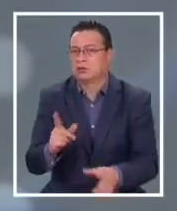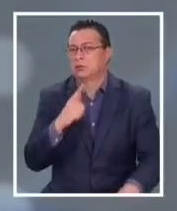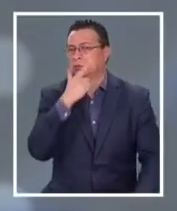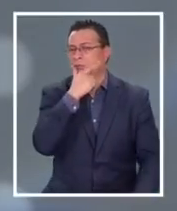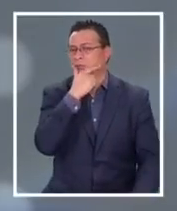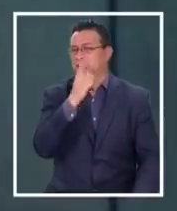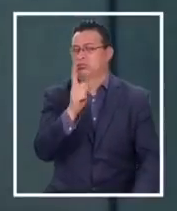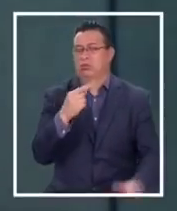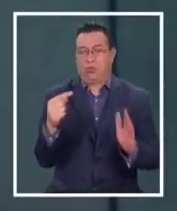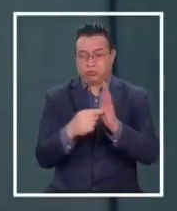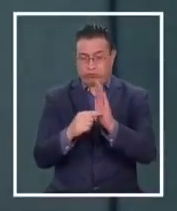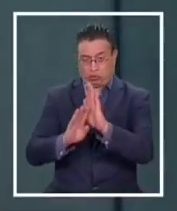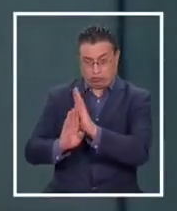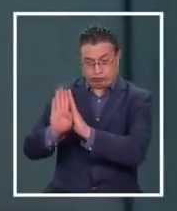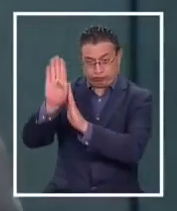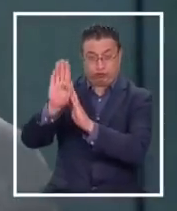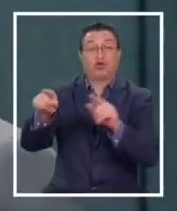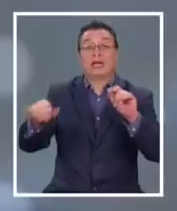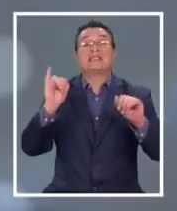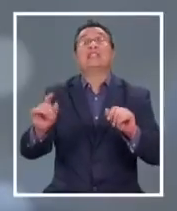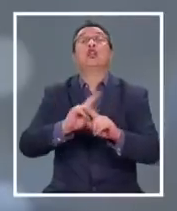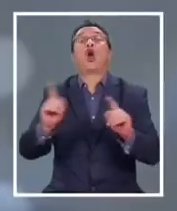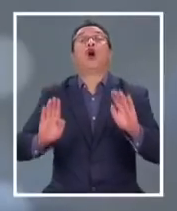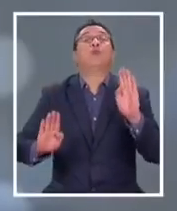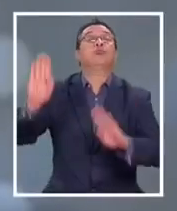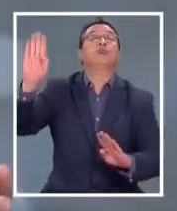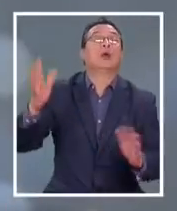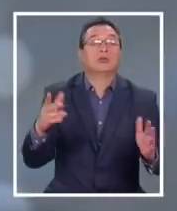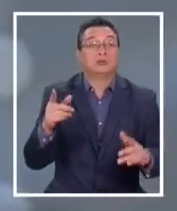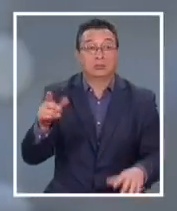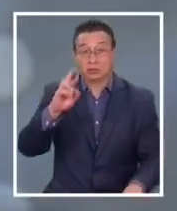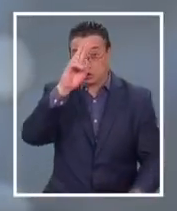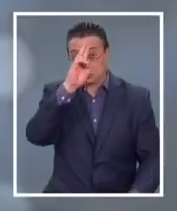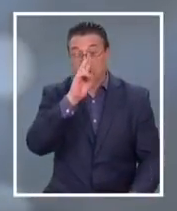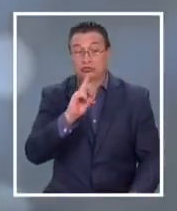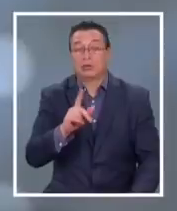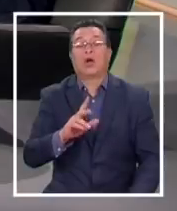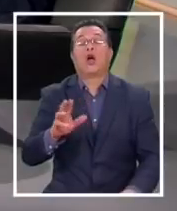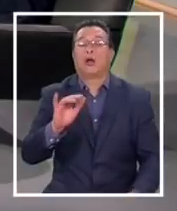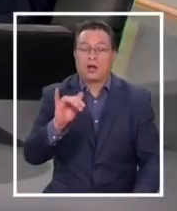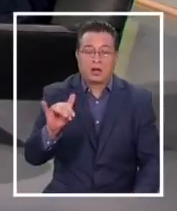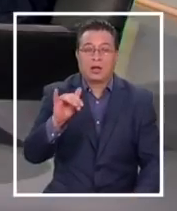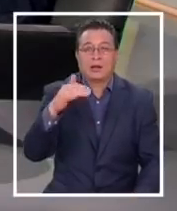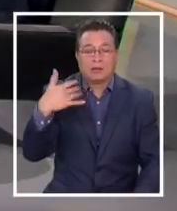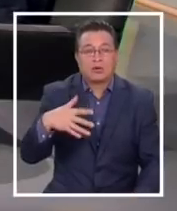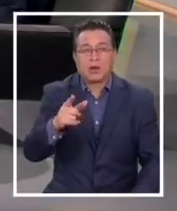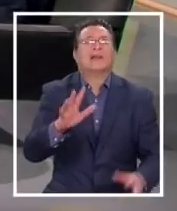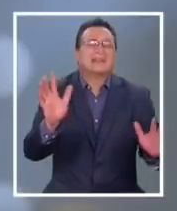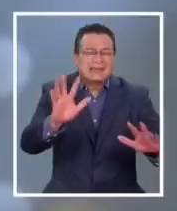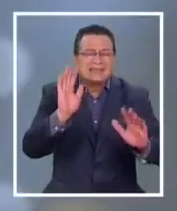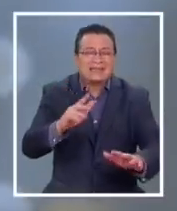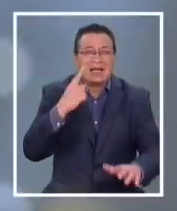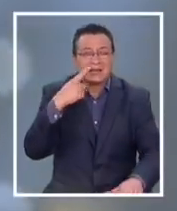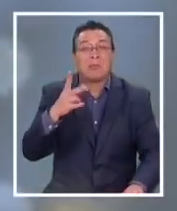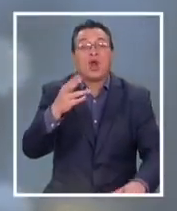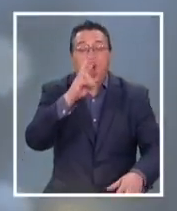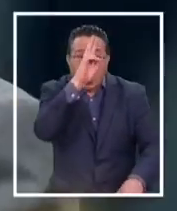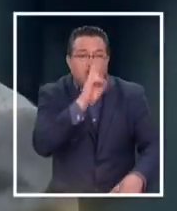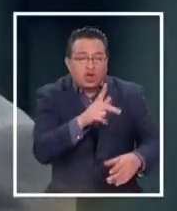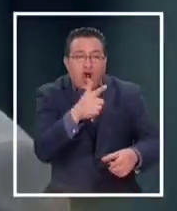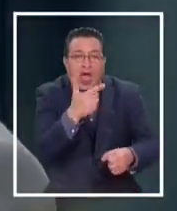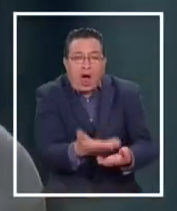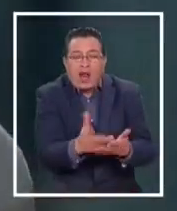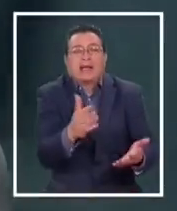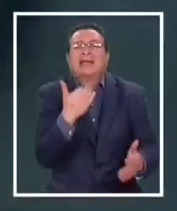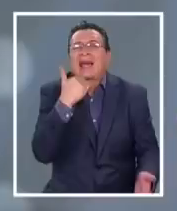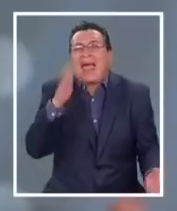la encuesta, ¿va a ser ella la candidata o no? Está jugando un rol institucional importante para Chile. ¿Pero qué tiene que ver el rol que está jugando? Después